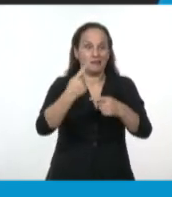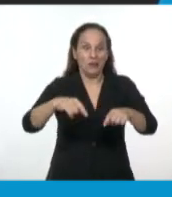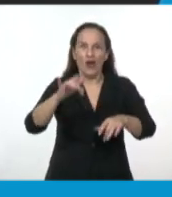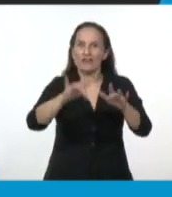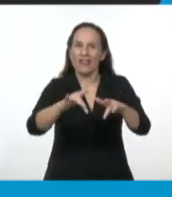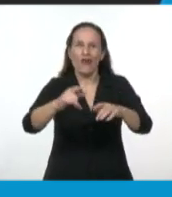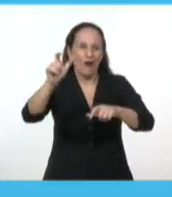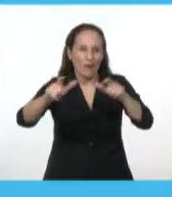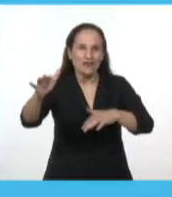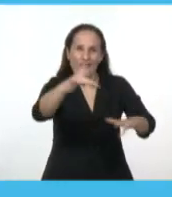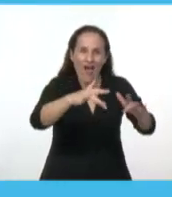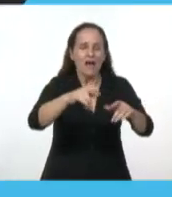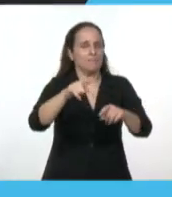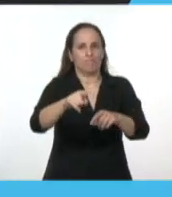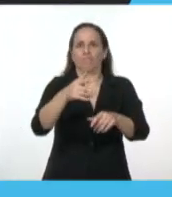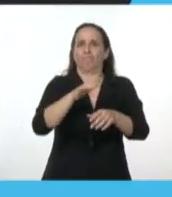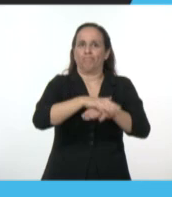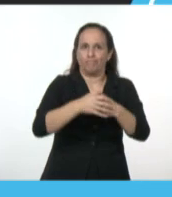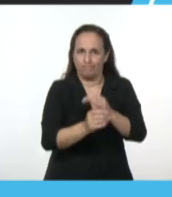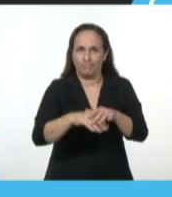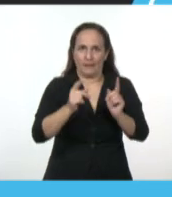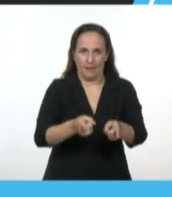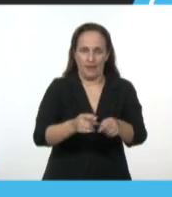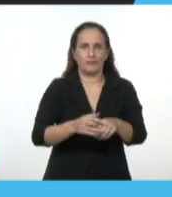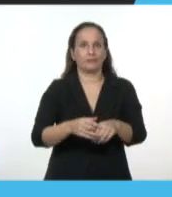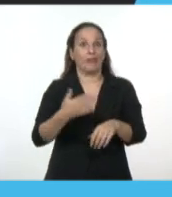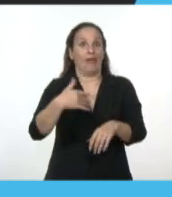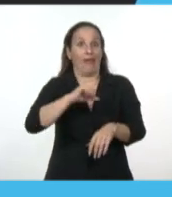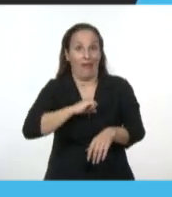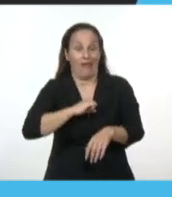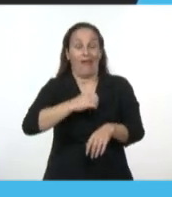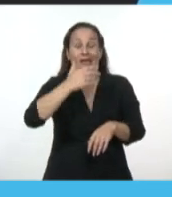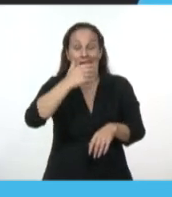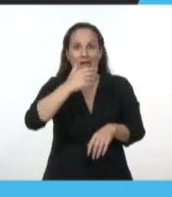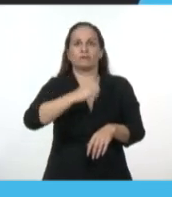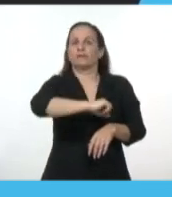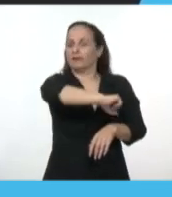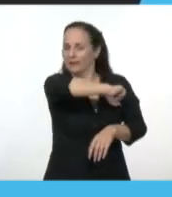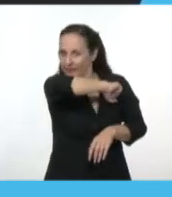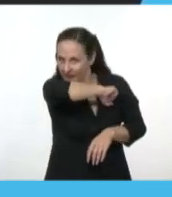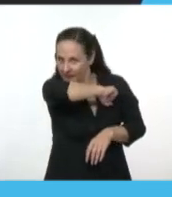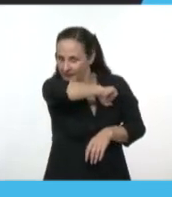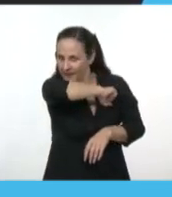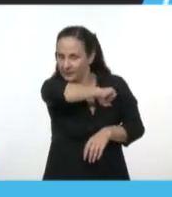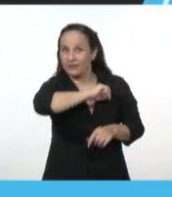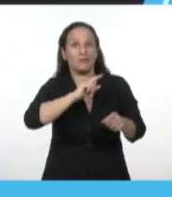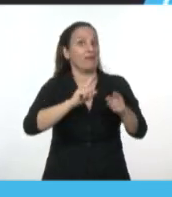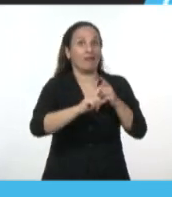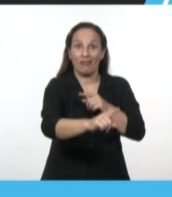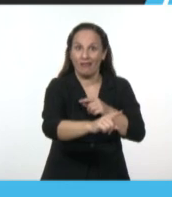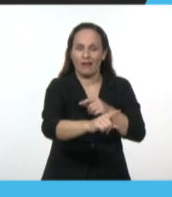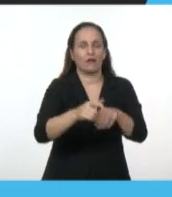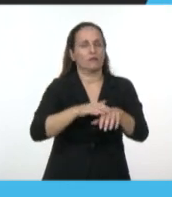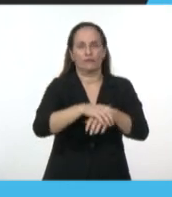en áreas públicas. Al toser o estornudar, cubrirse la nariz y la boca con el pliegue del codo. Inmediatamente